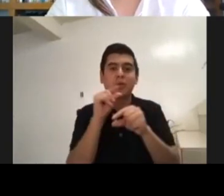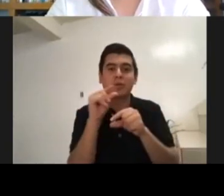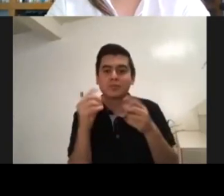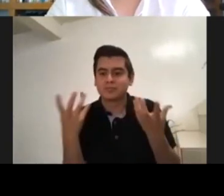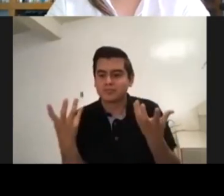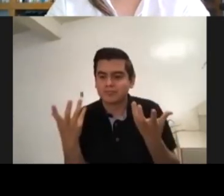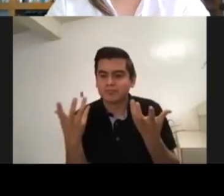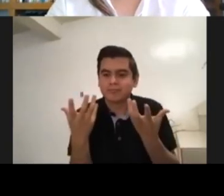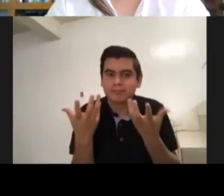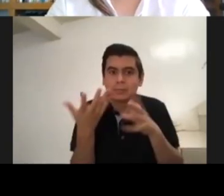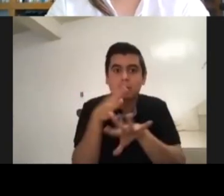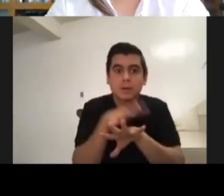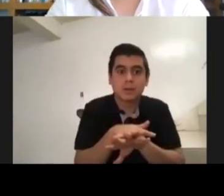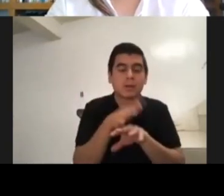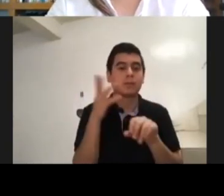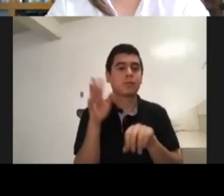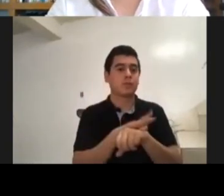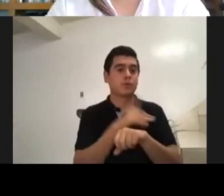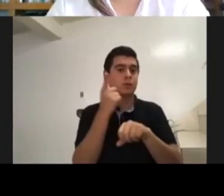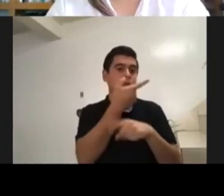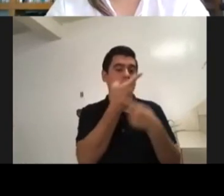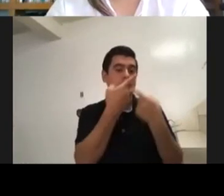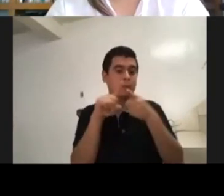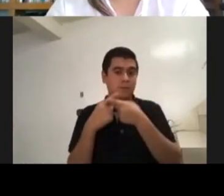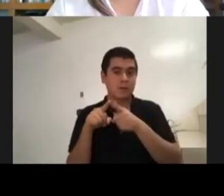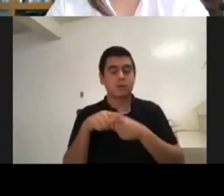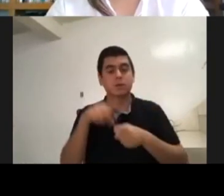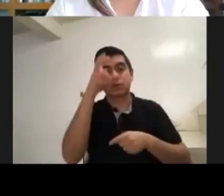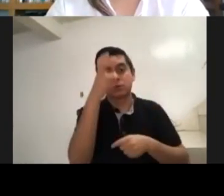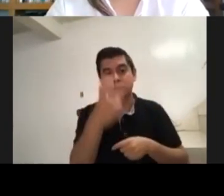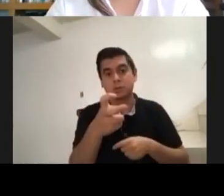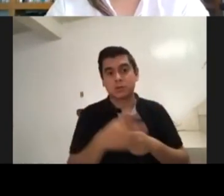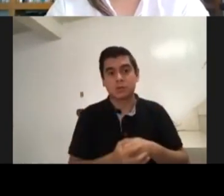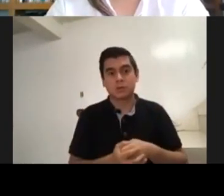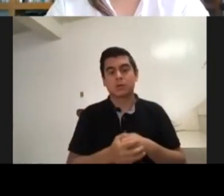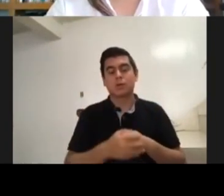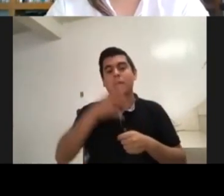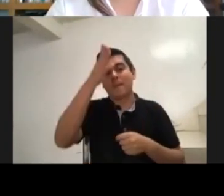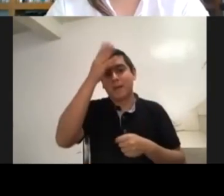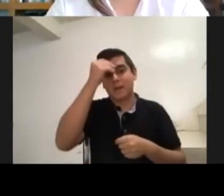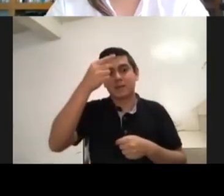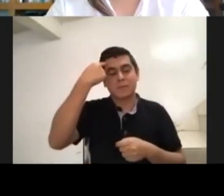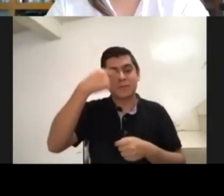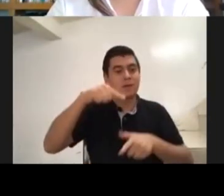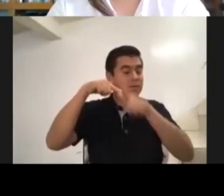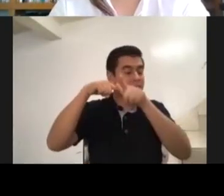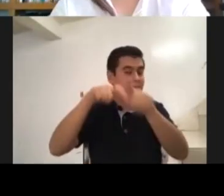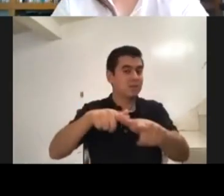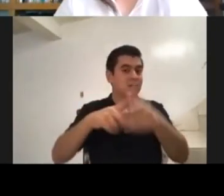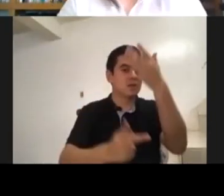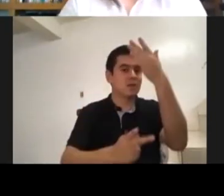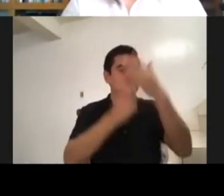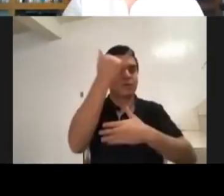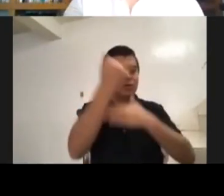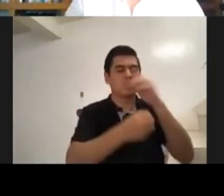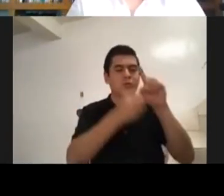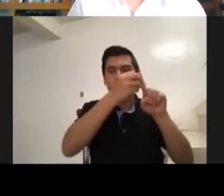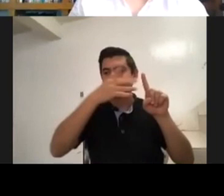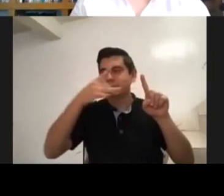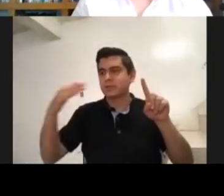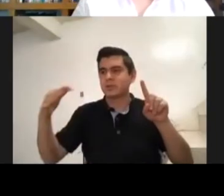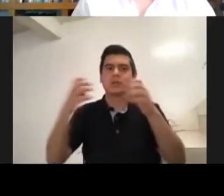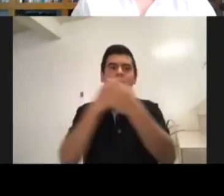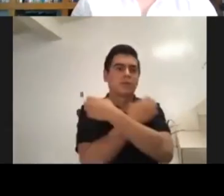que tenemos esas diferencias, eso nos da ventajas en el proceso educativo. Aunque